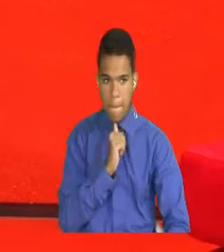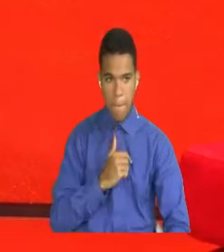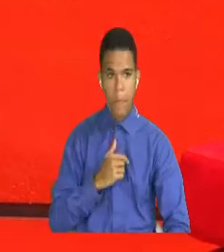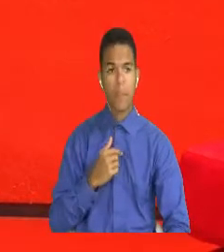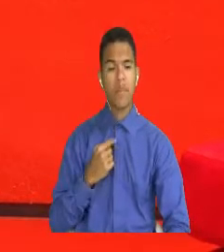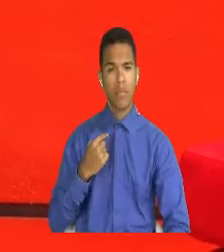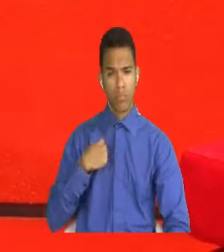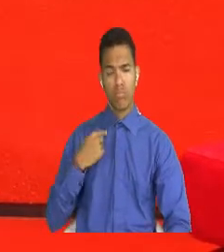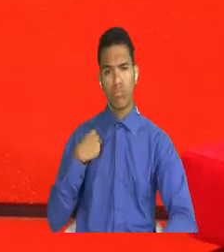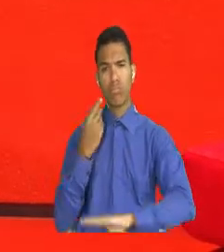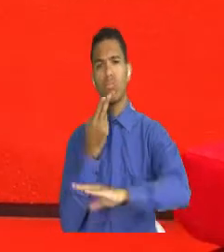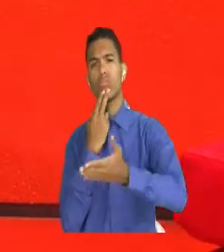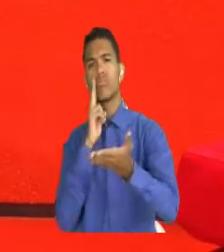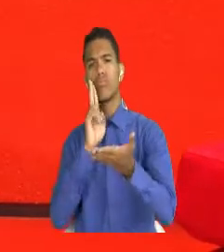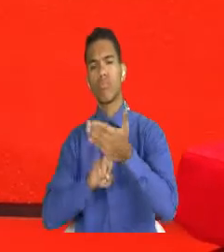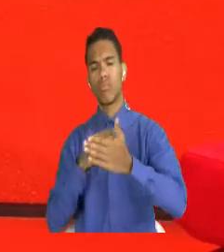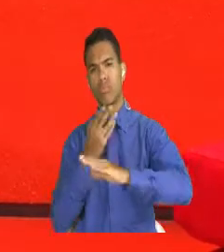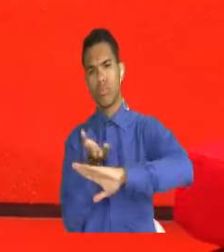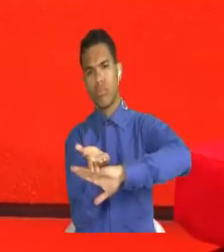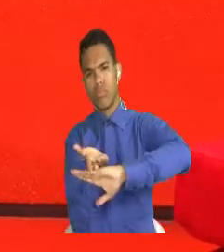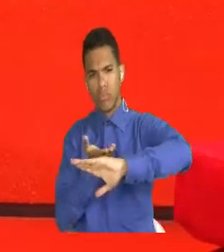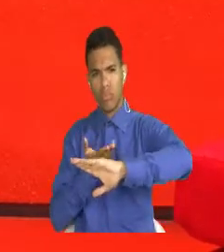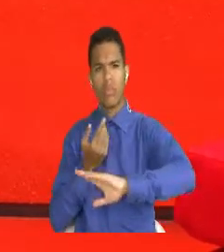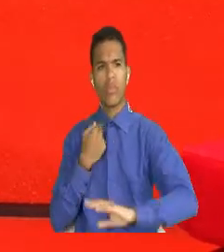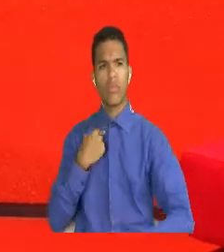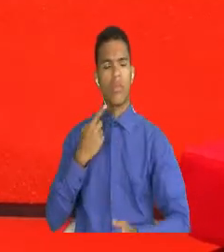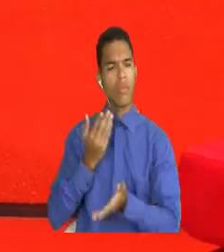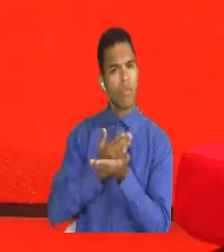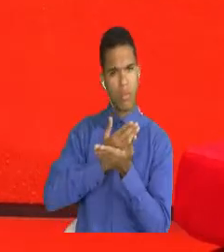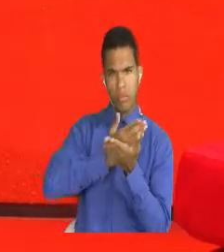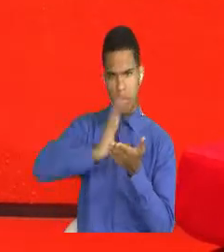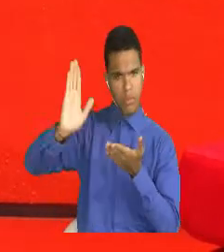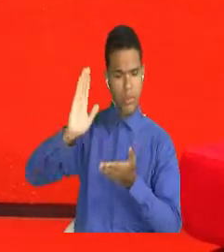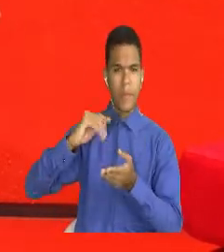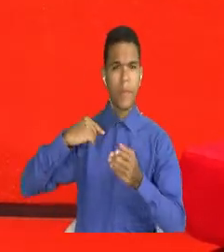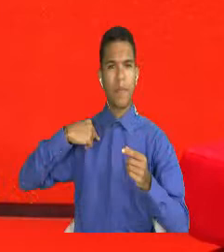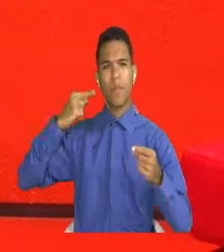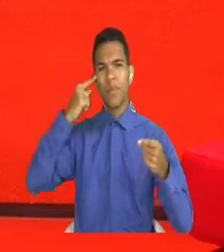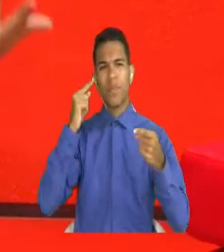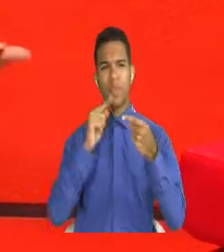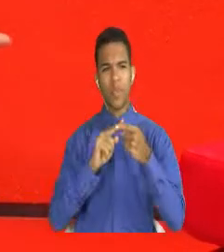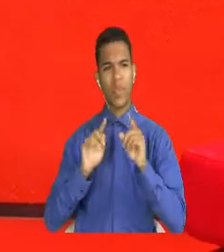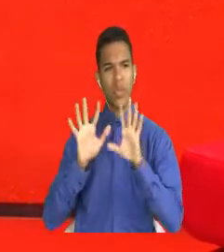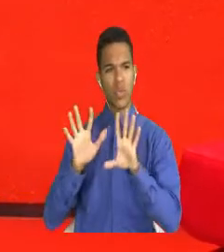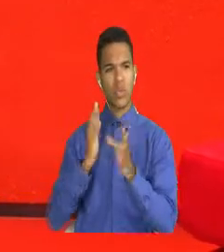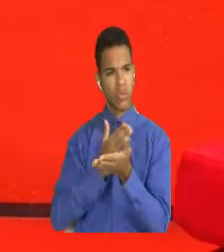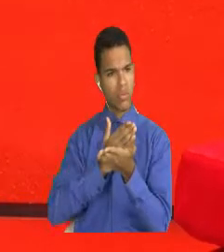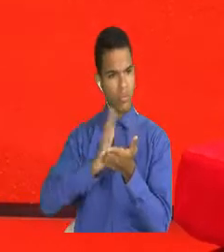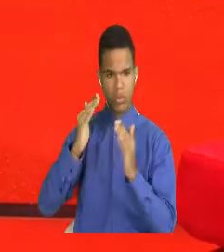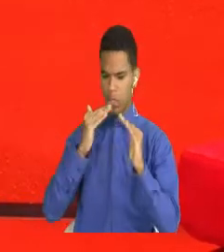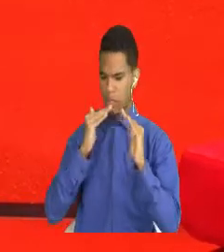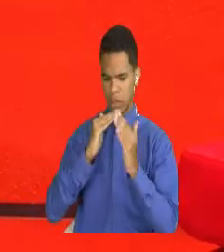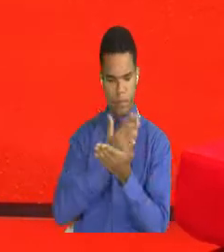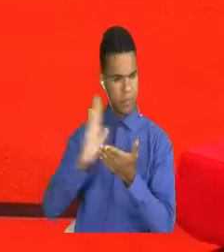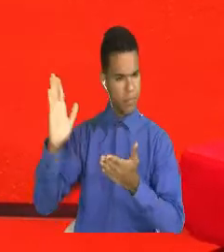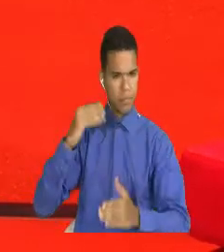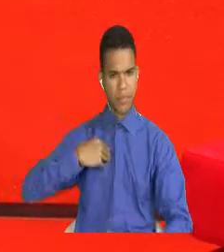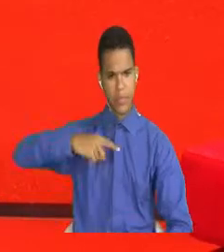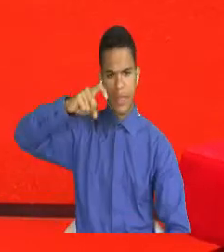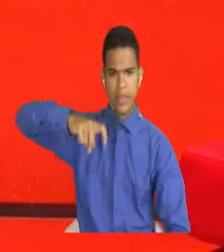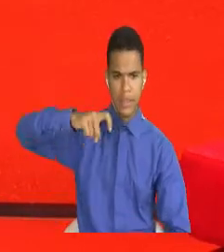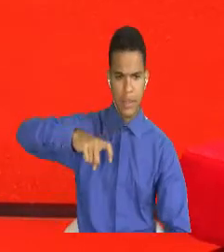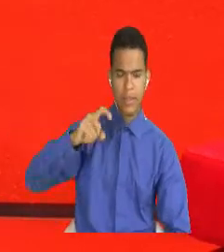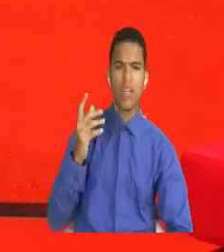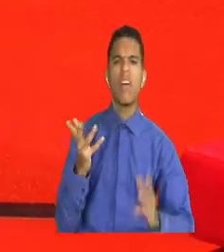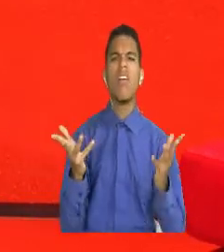puede solicitar mediante una querella que sea expulsado con el fin de que sea expulsado de la vivienda, ¿sí? Ese trámite